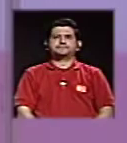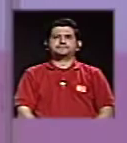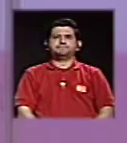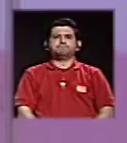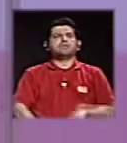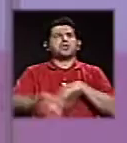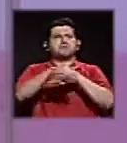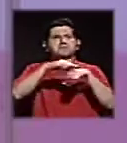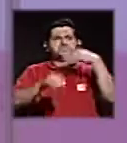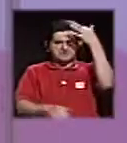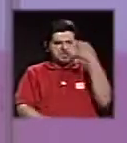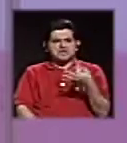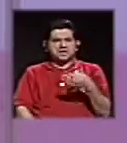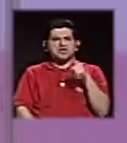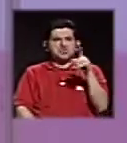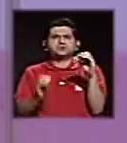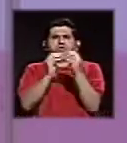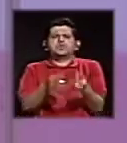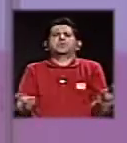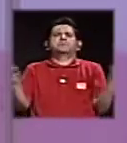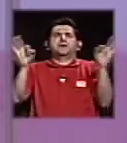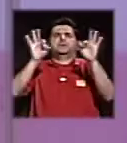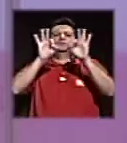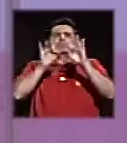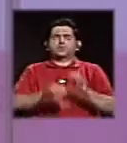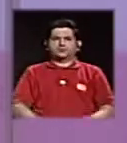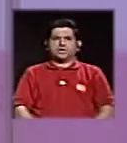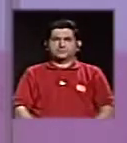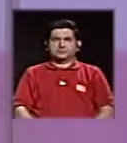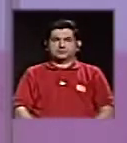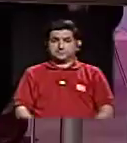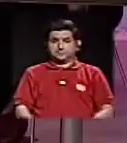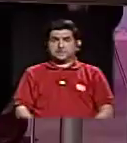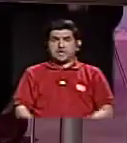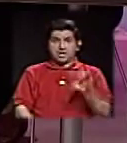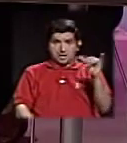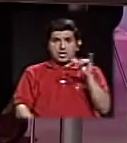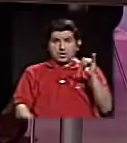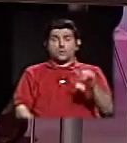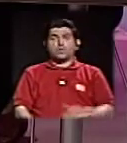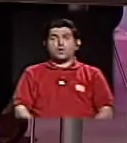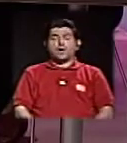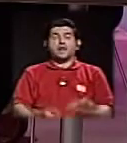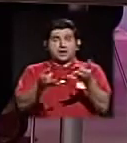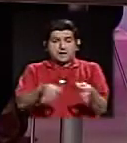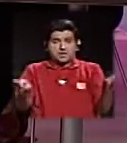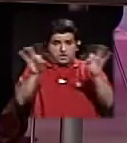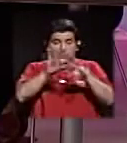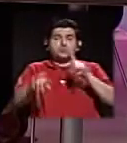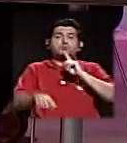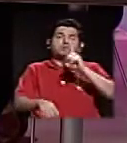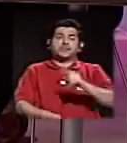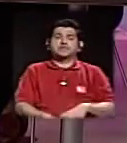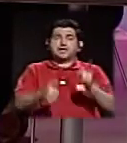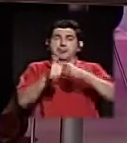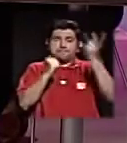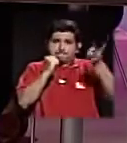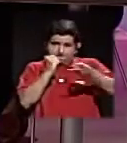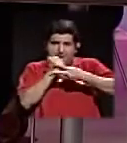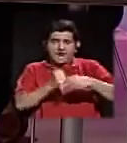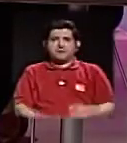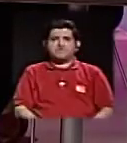básicamente creo que eso es lo más importante para mujeres también es de notar que la primera vez